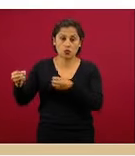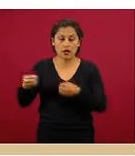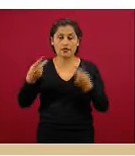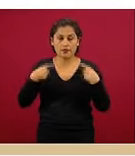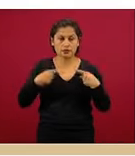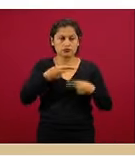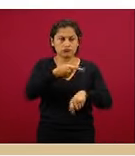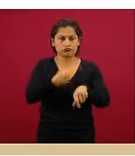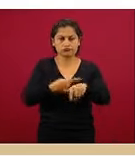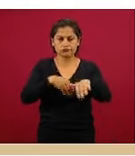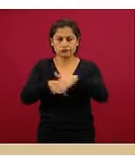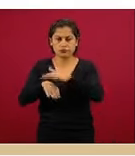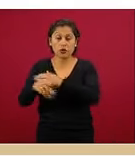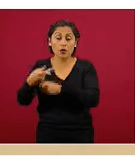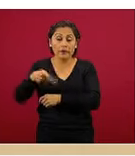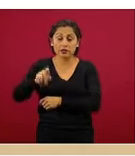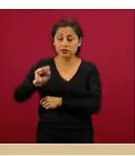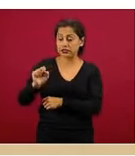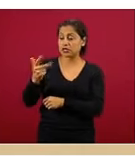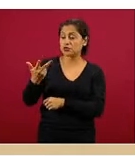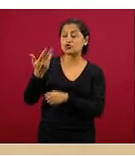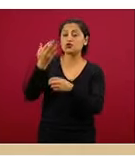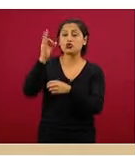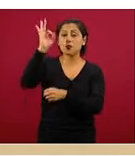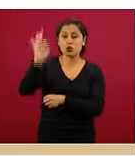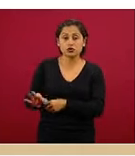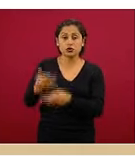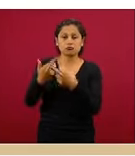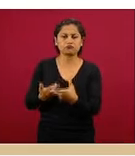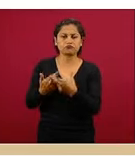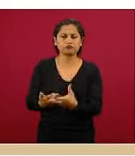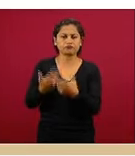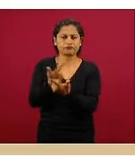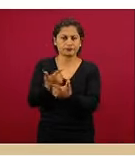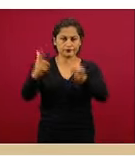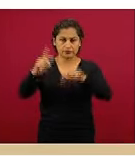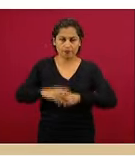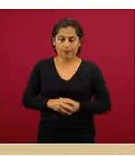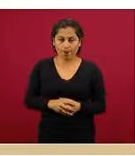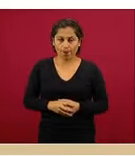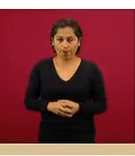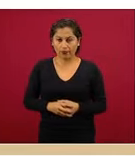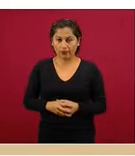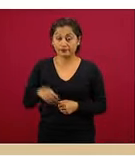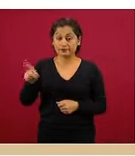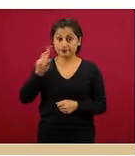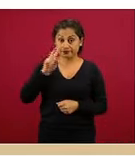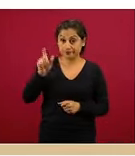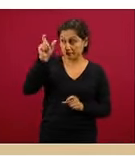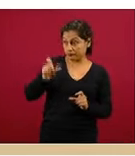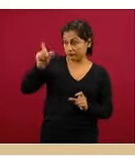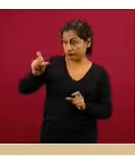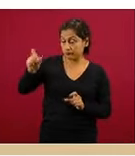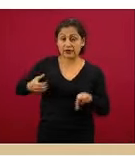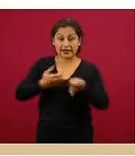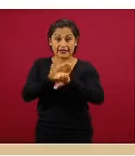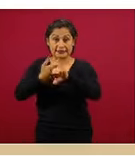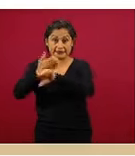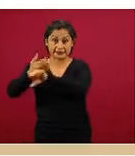por lo tanto el 68% están disponibles. Si lo vemos entidad federativa, una por